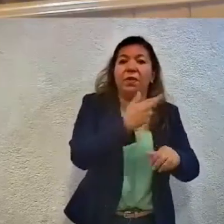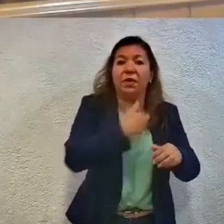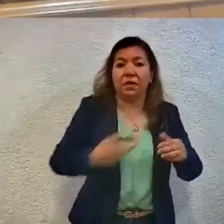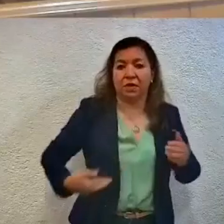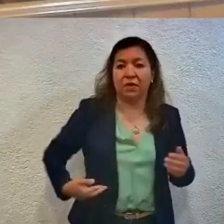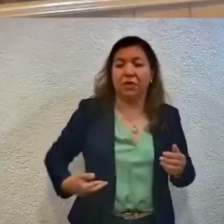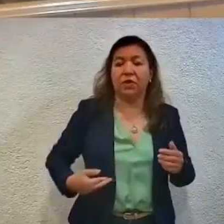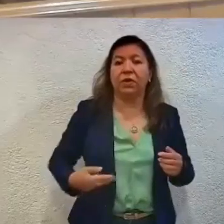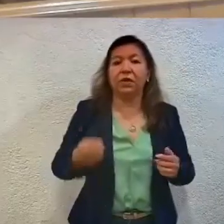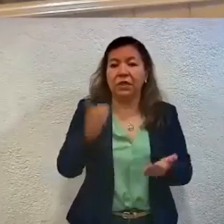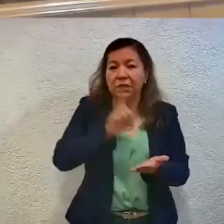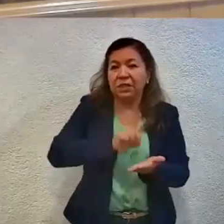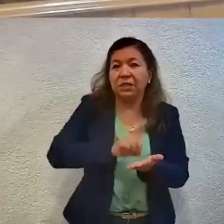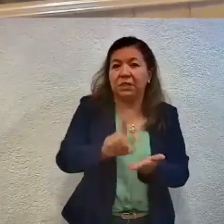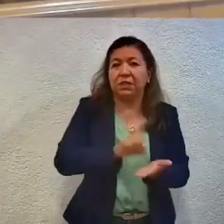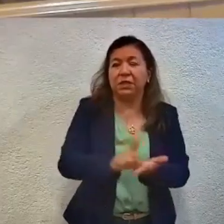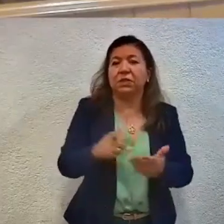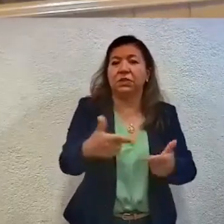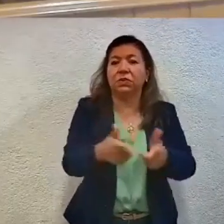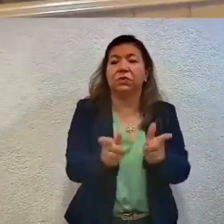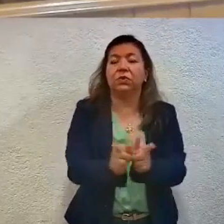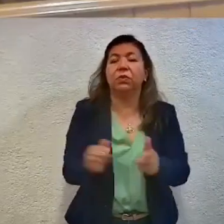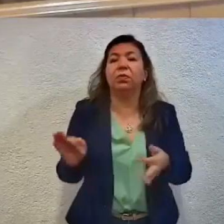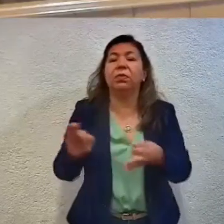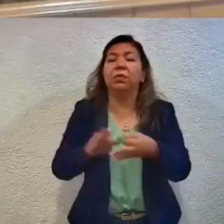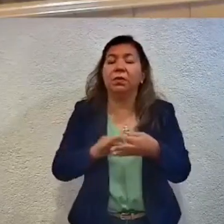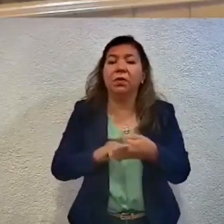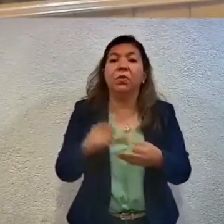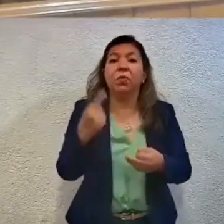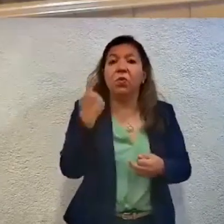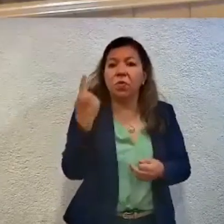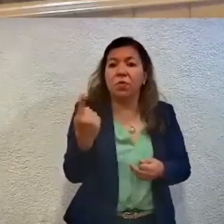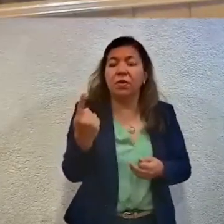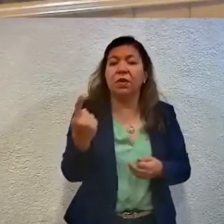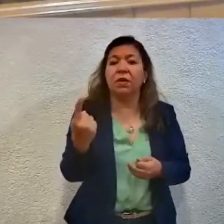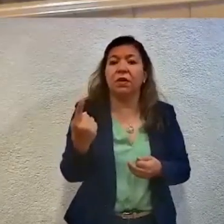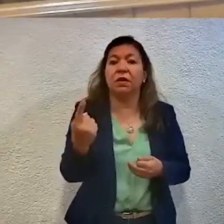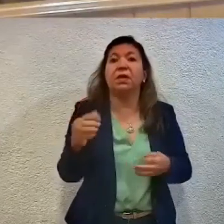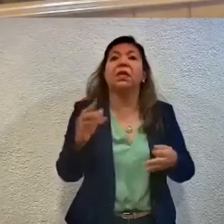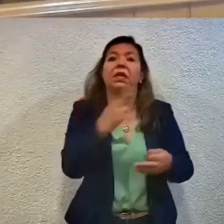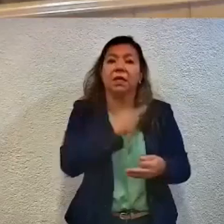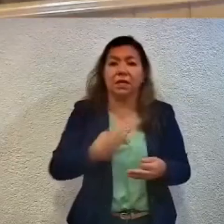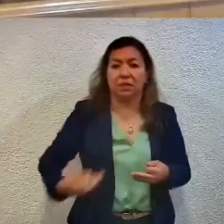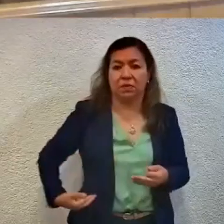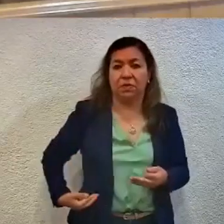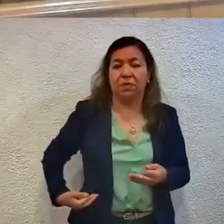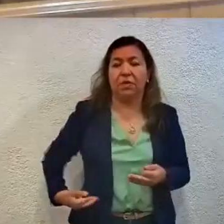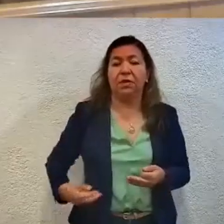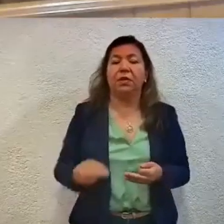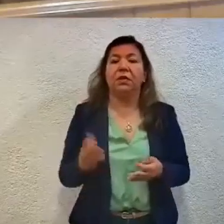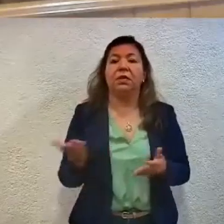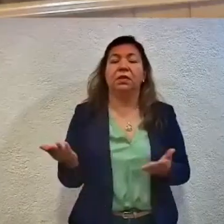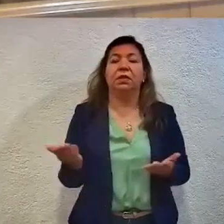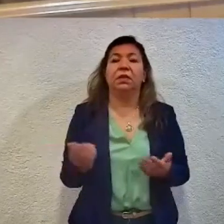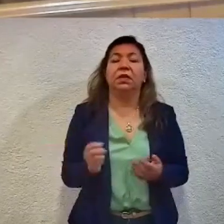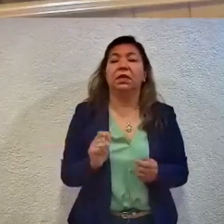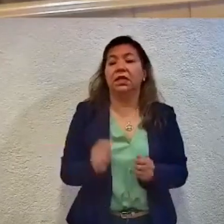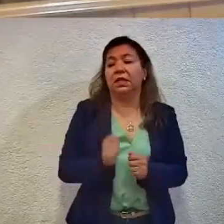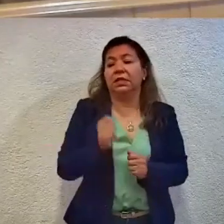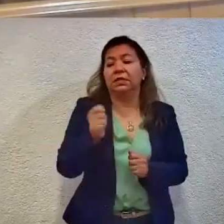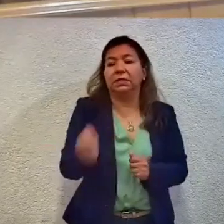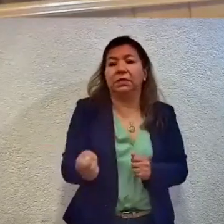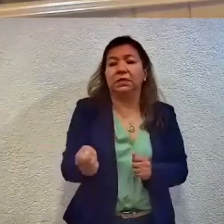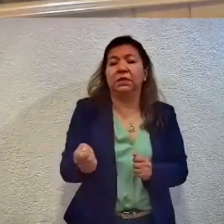número de regidurías a las que tuvo derecho el partido MC y Morena, solo les corresponde una regiduría, misma que de acuerdo al orden